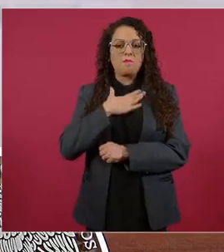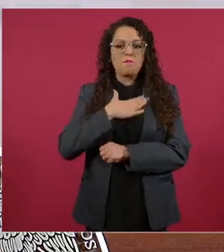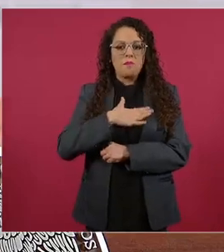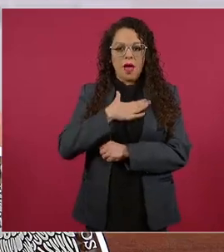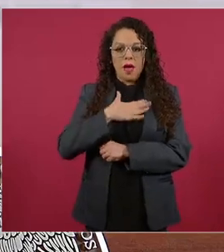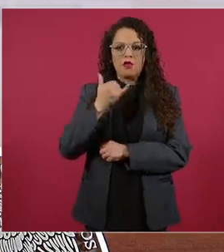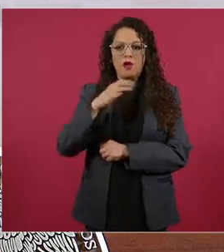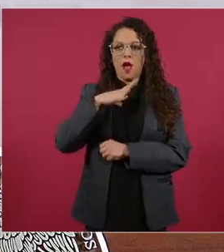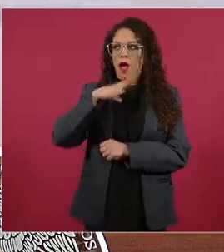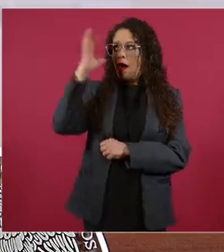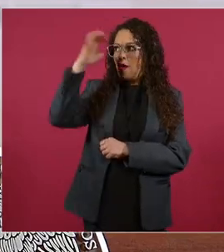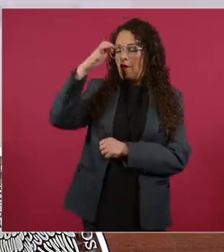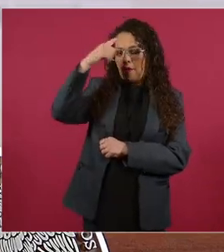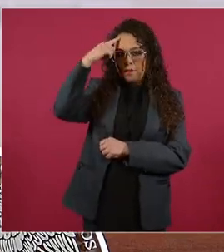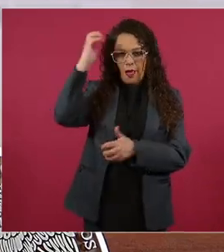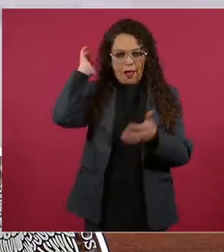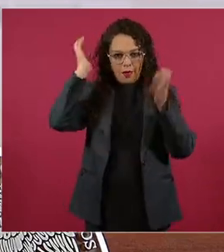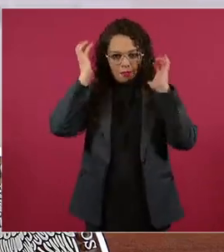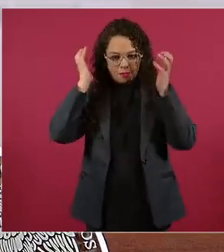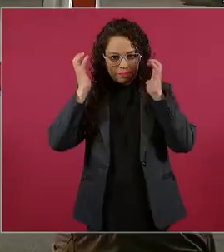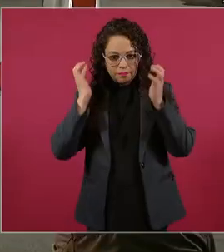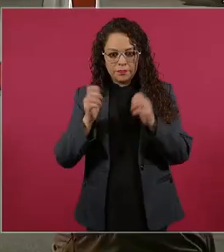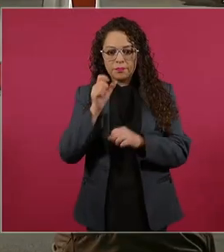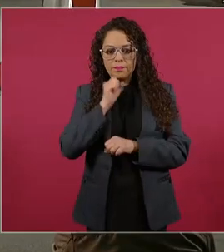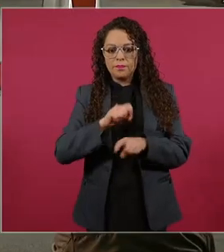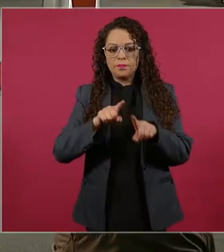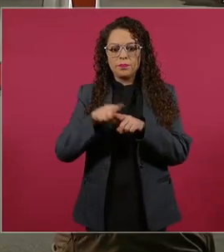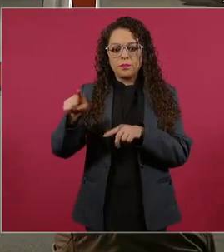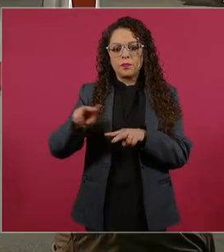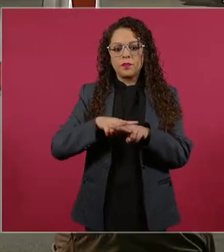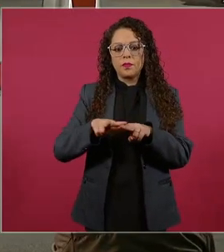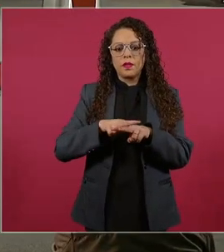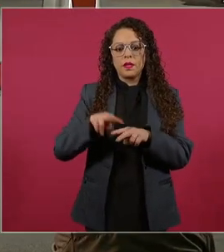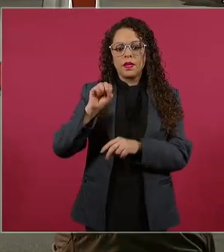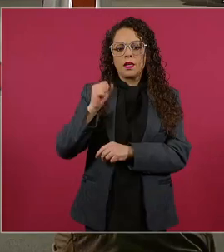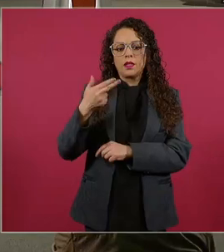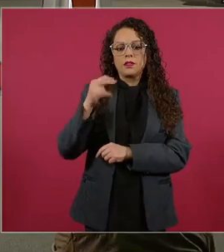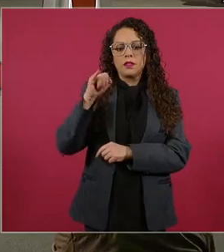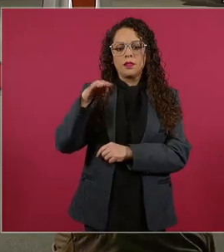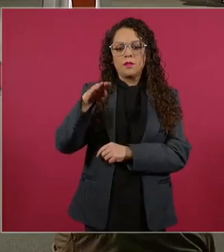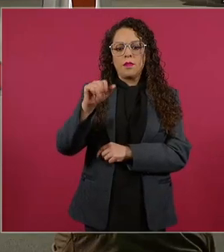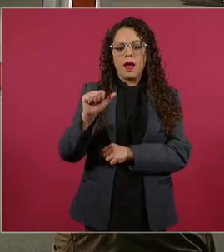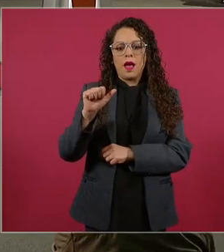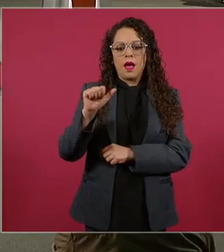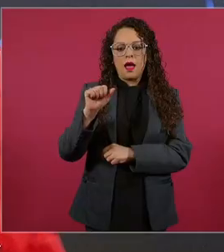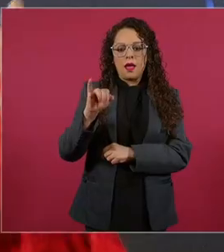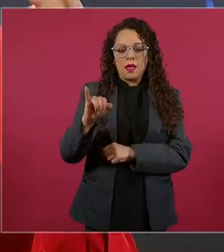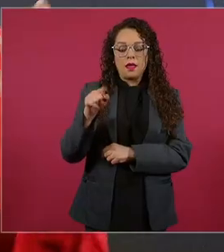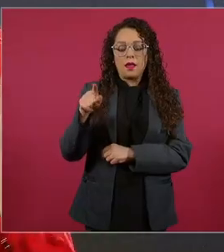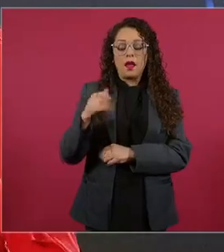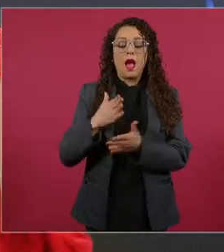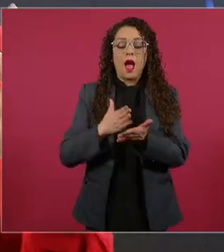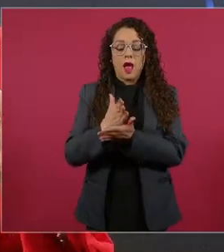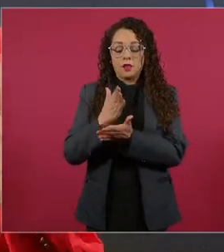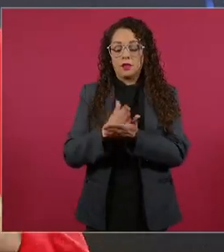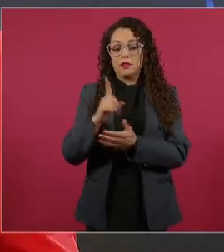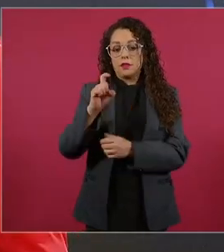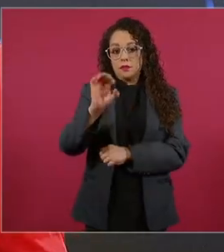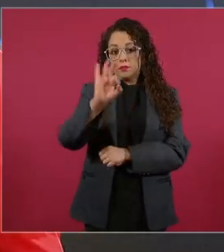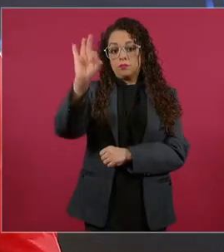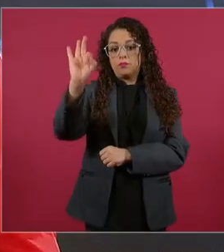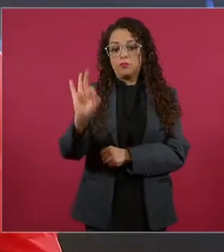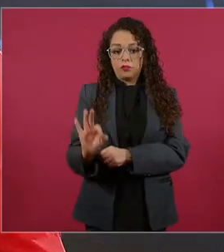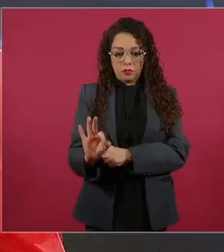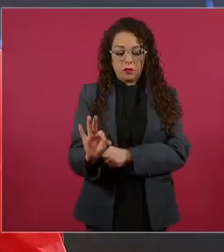que son como el tren Shimbal, este tren Patal también es 100% accesible con todas